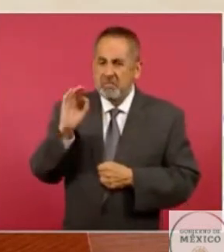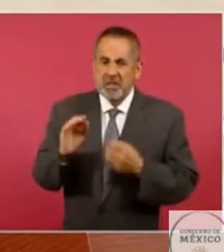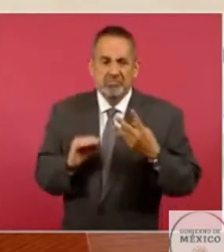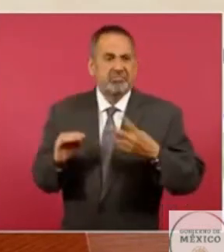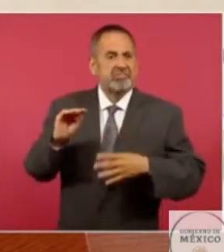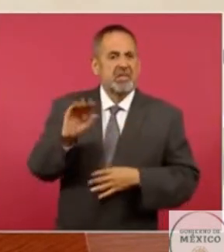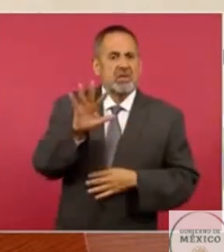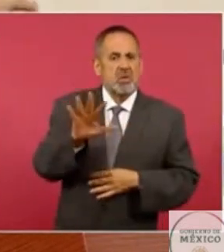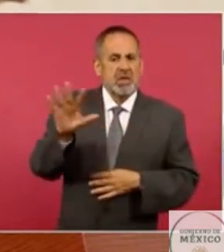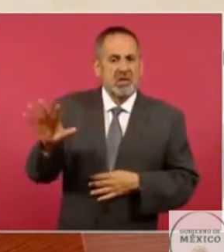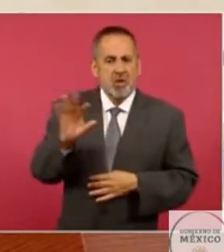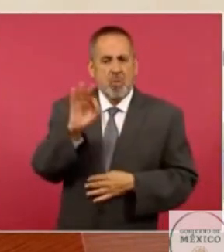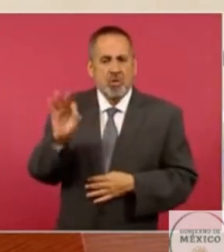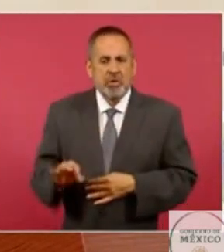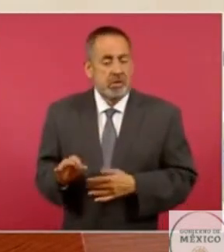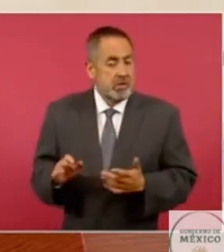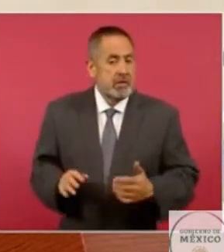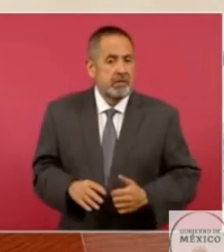La